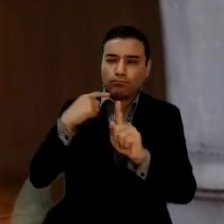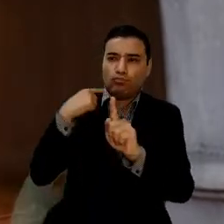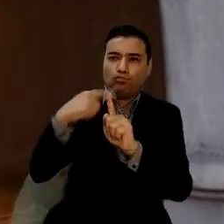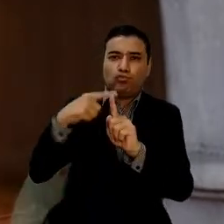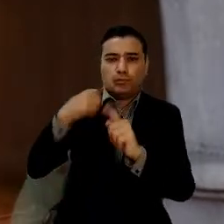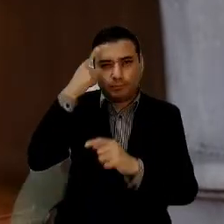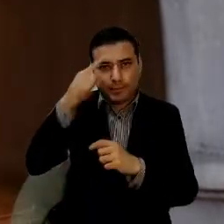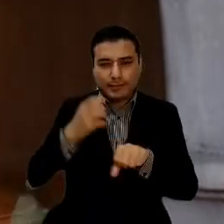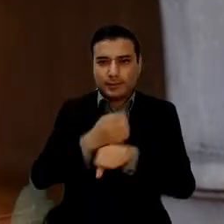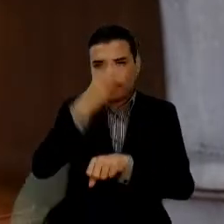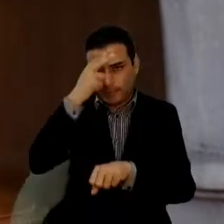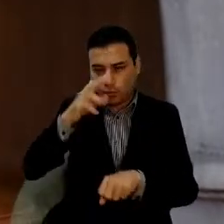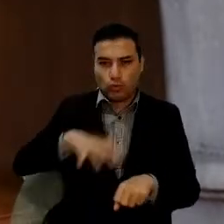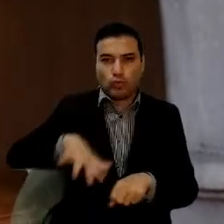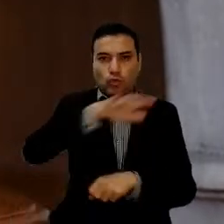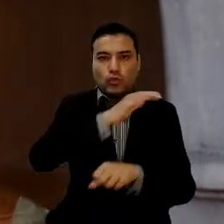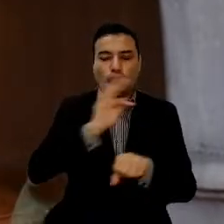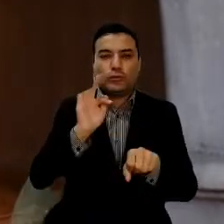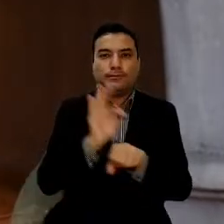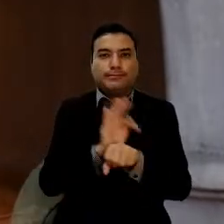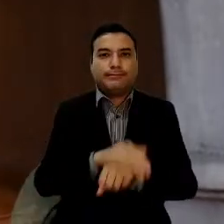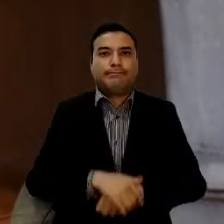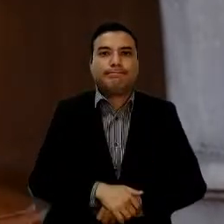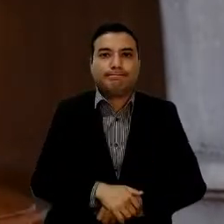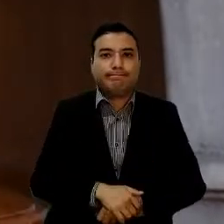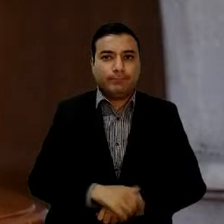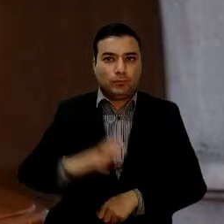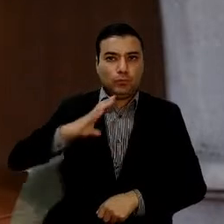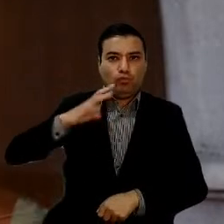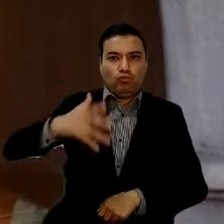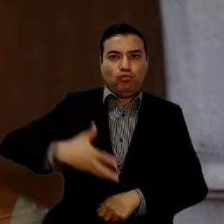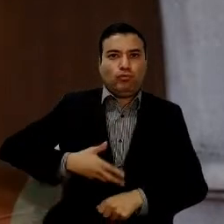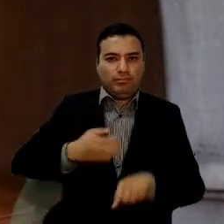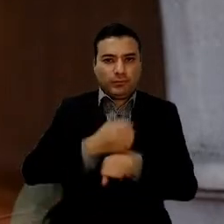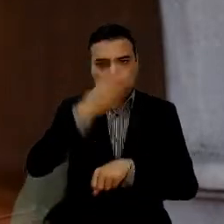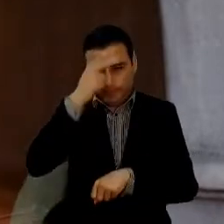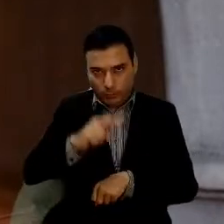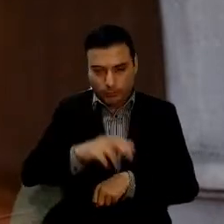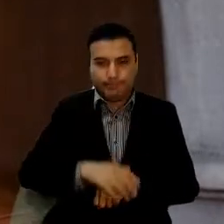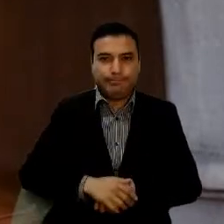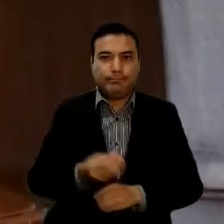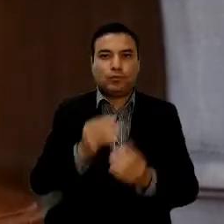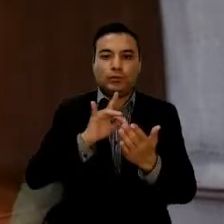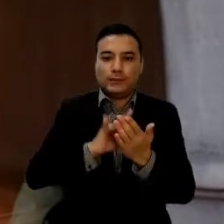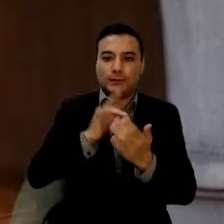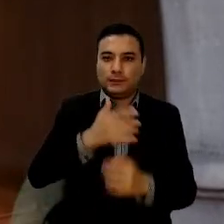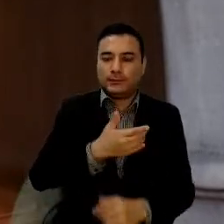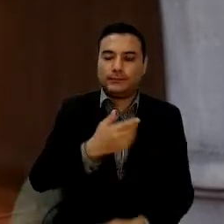mexiquenses. Por patria y potestad, orgullosamente mexiquense. Muchas gracias, diputada.